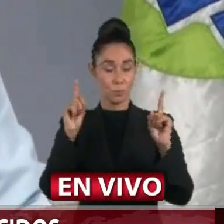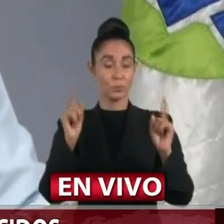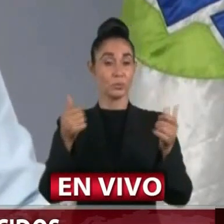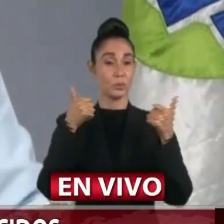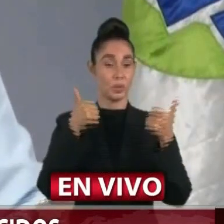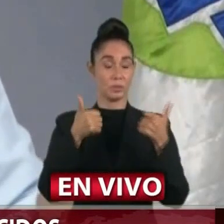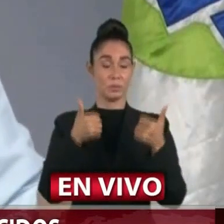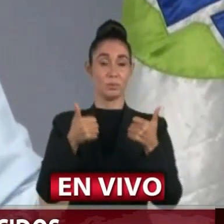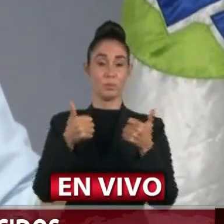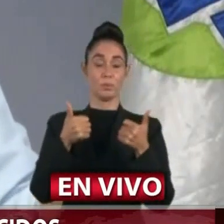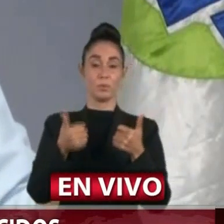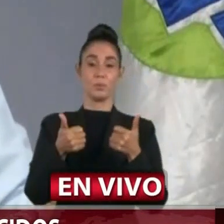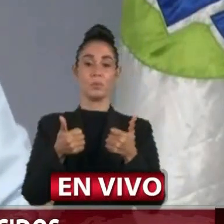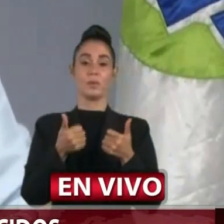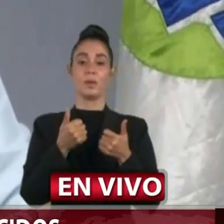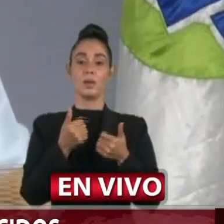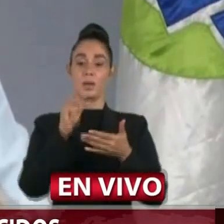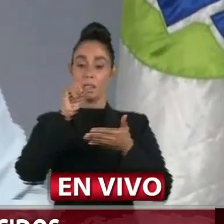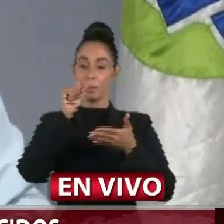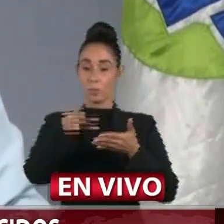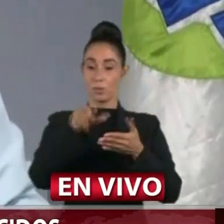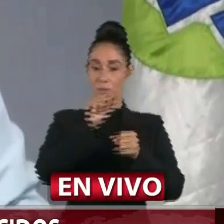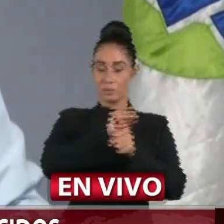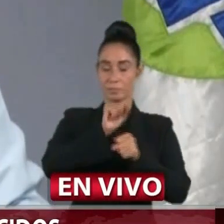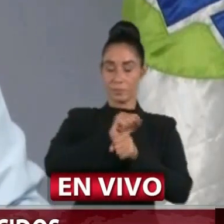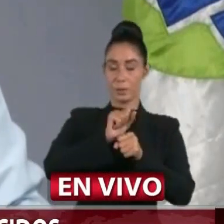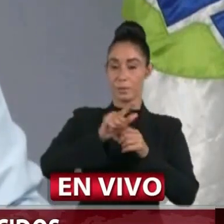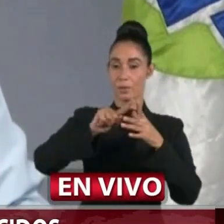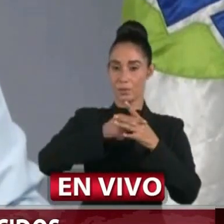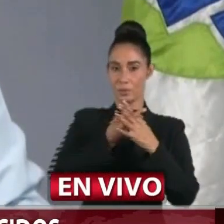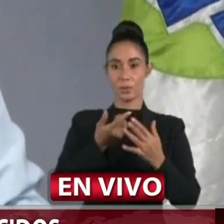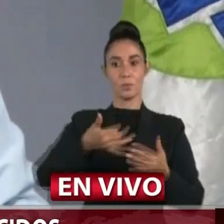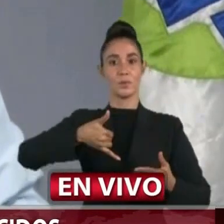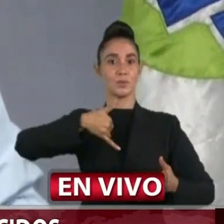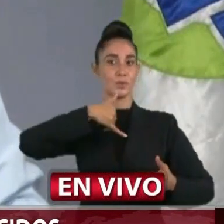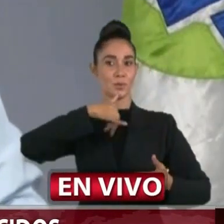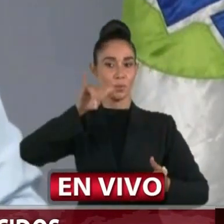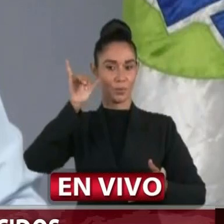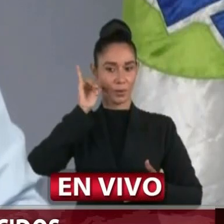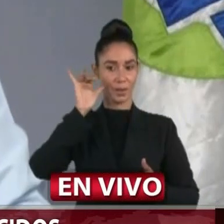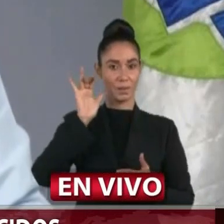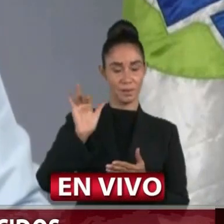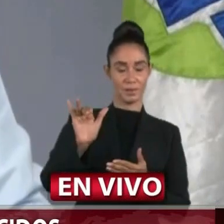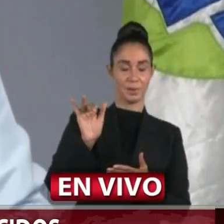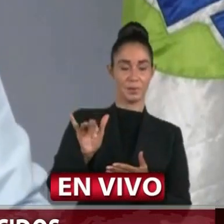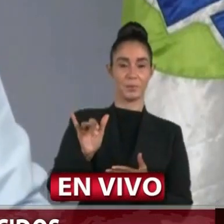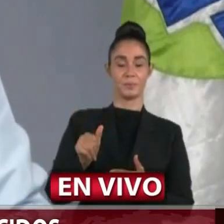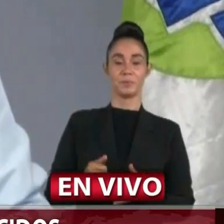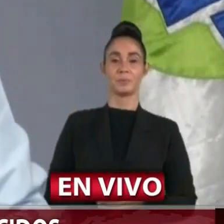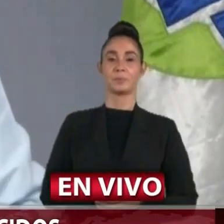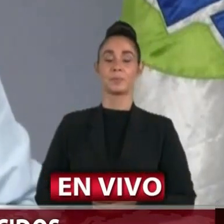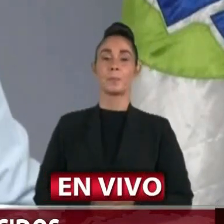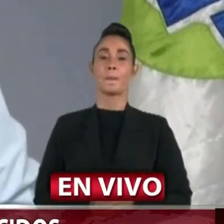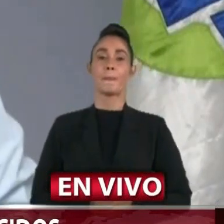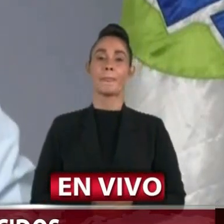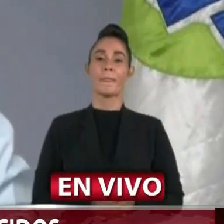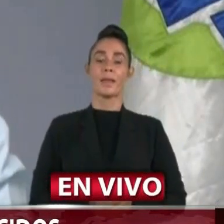diría, espectaculares a partir de este sistema de organización de respuesta que hemos instalado en